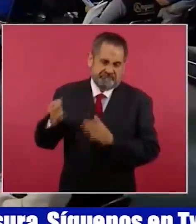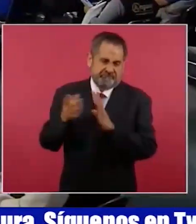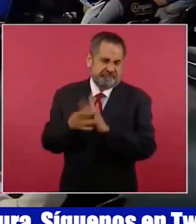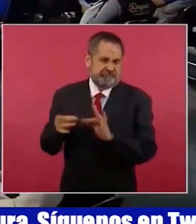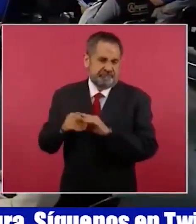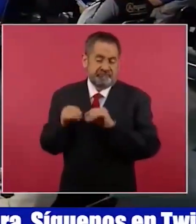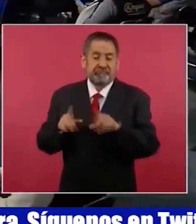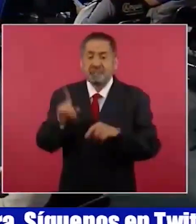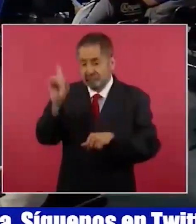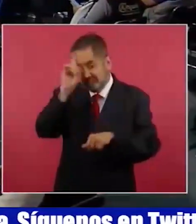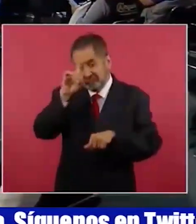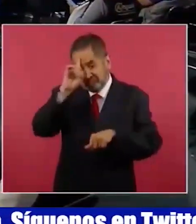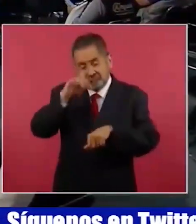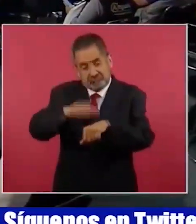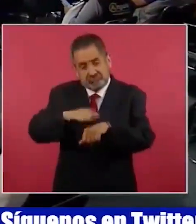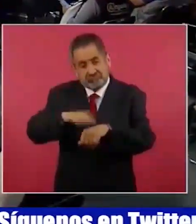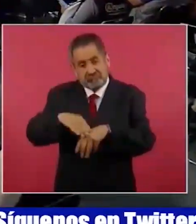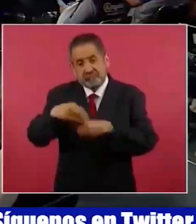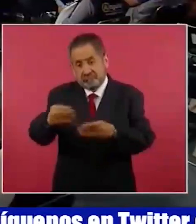lo recomiendo.